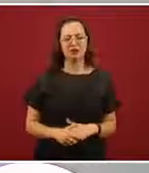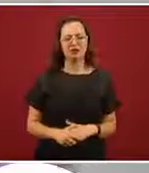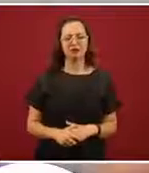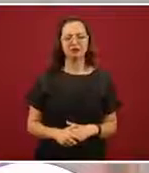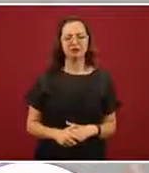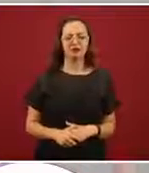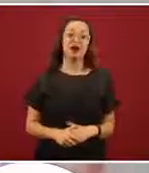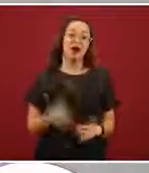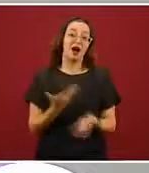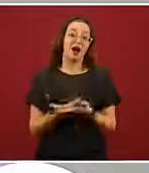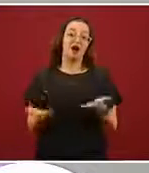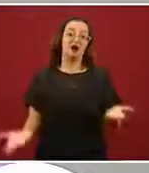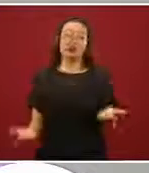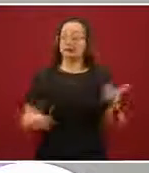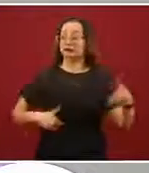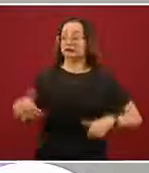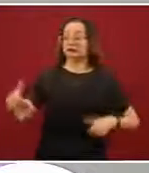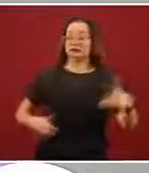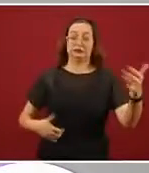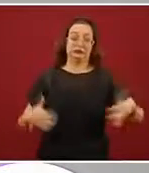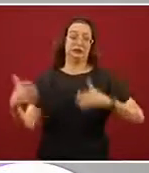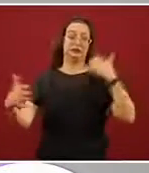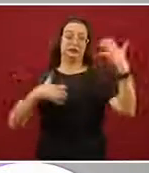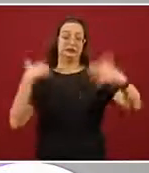Por eso están enojados.